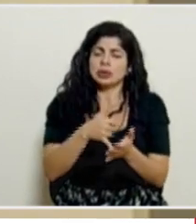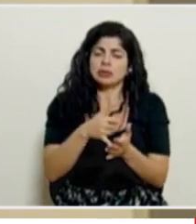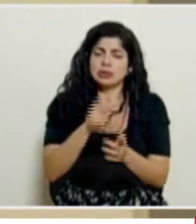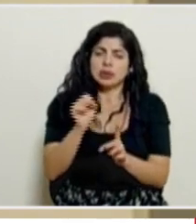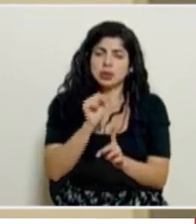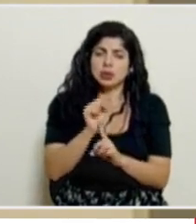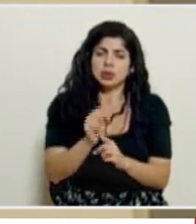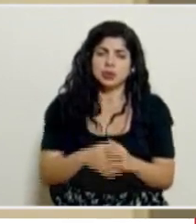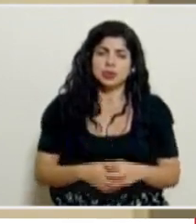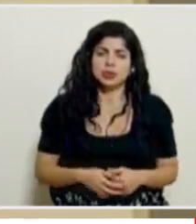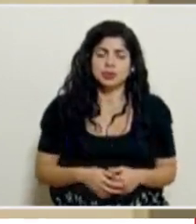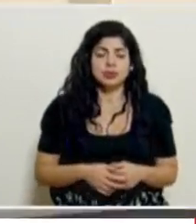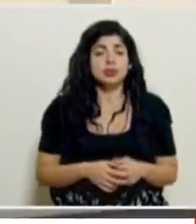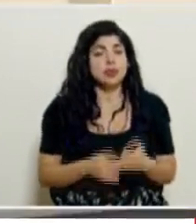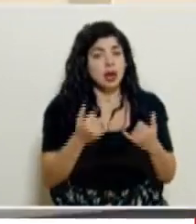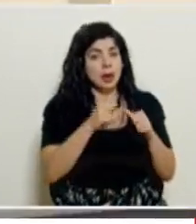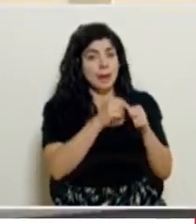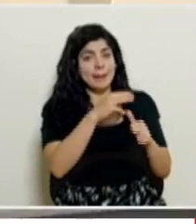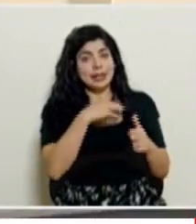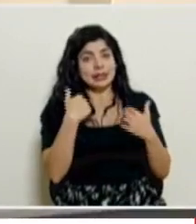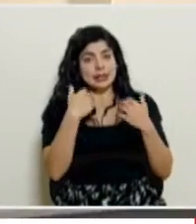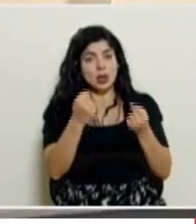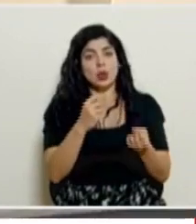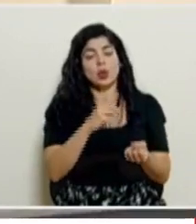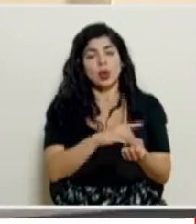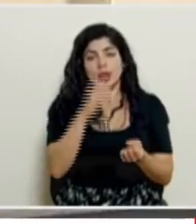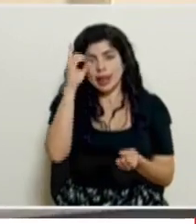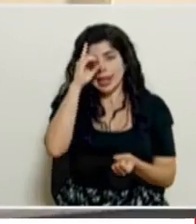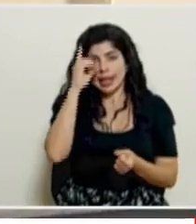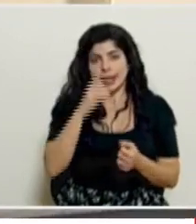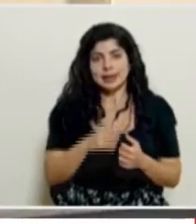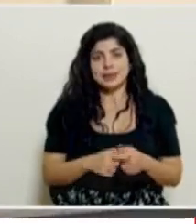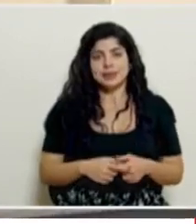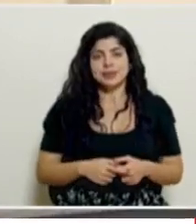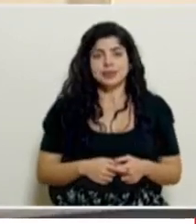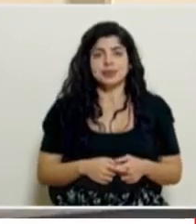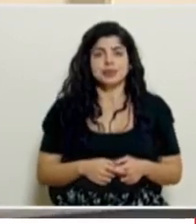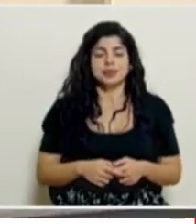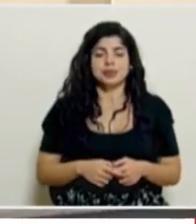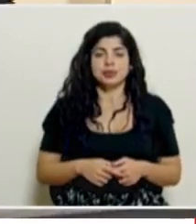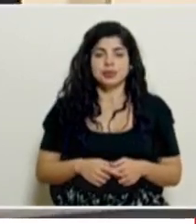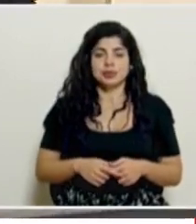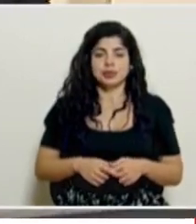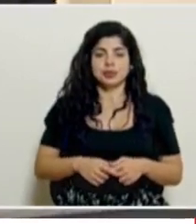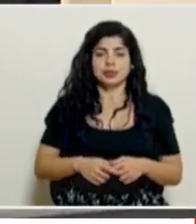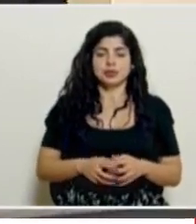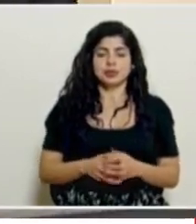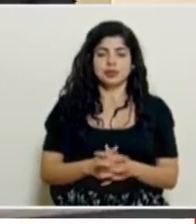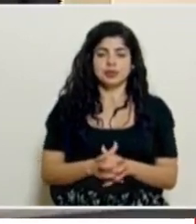crítica. Continuamos con el ministro de Salud, el doctor Daniel Salas.